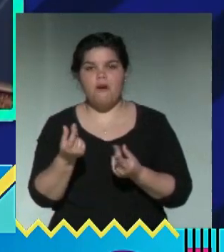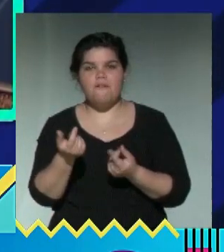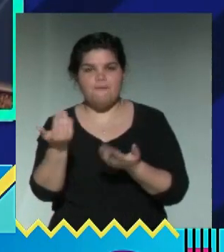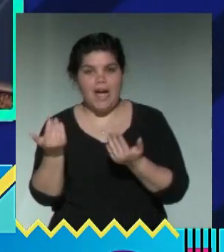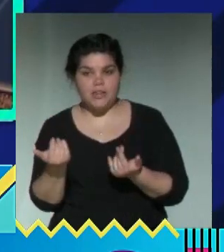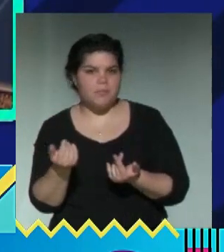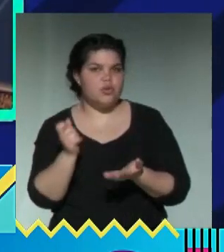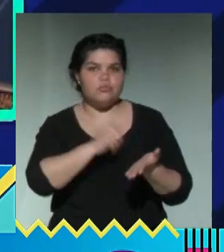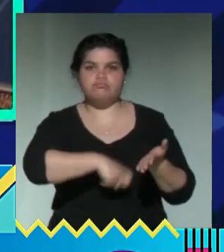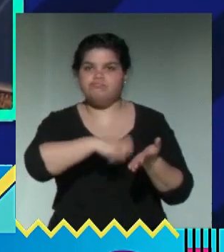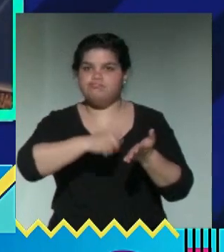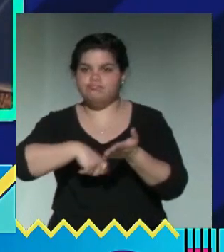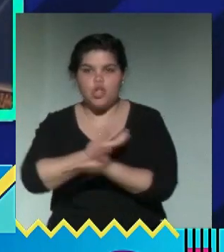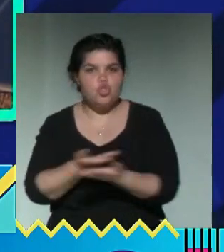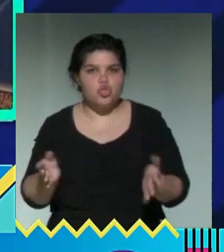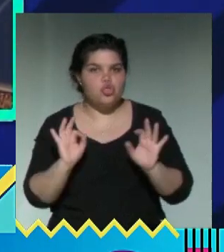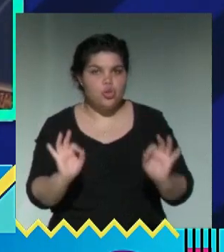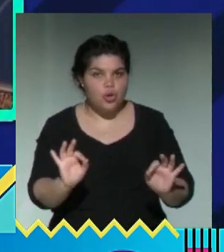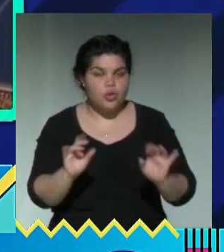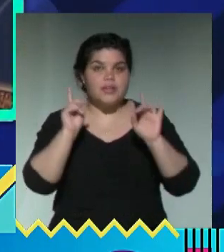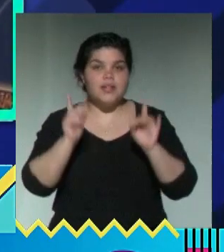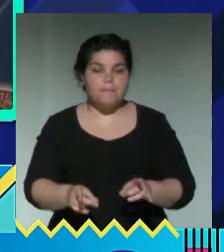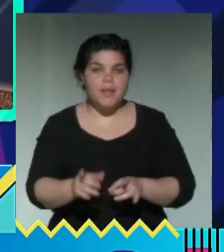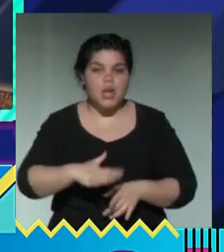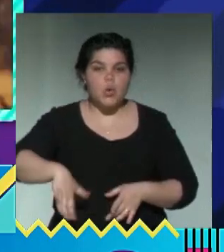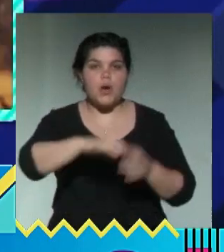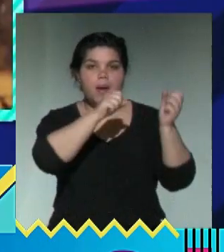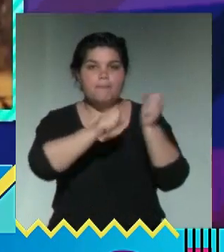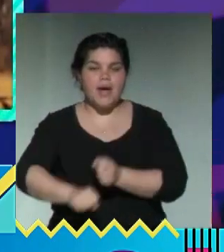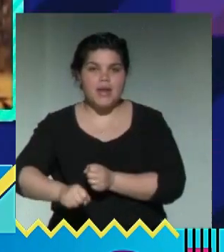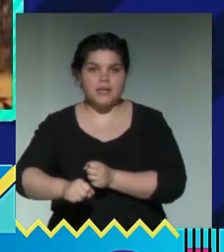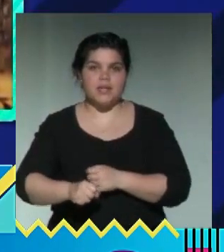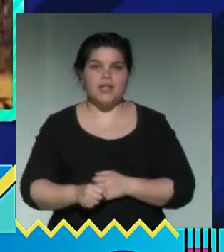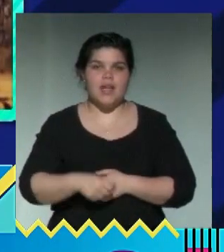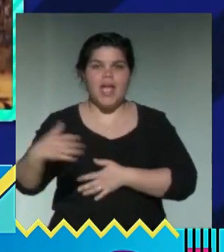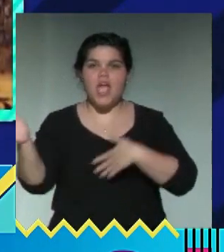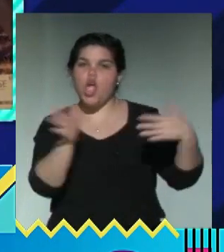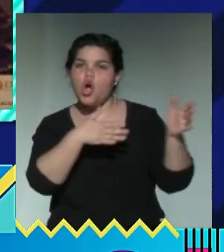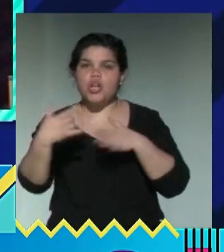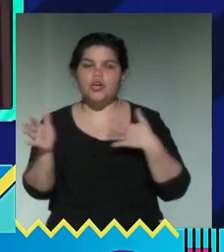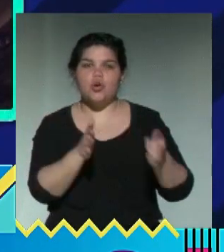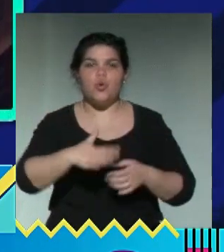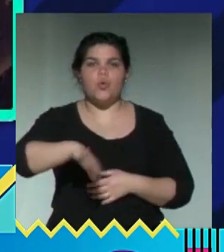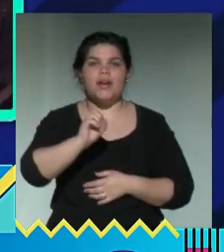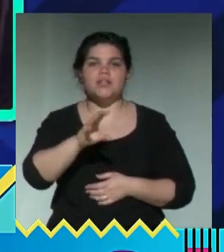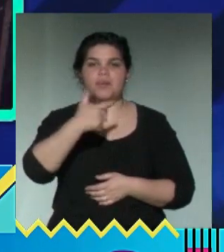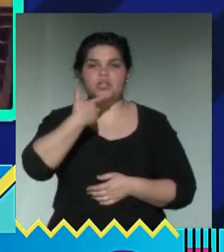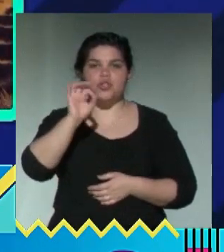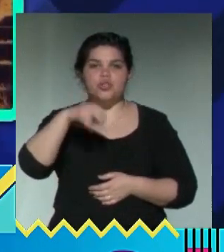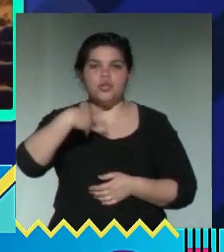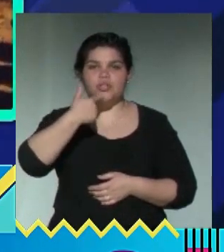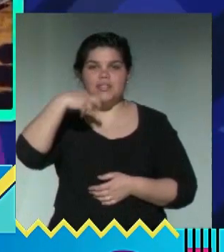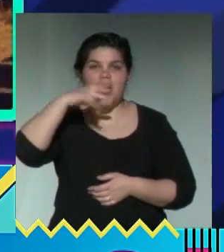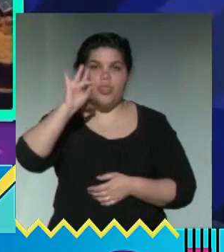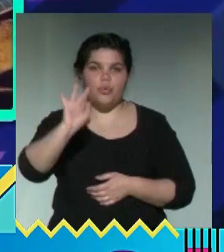contratados. Y el parque eólico en la zona del Sosneado también está trabajando en su cierre financiero. Esta última